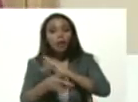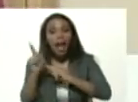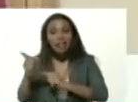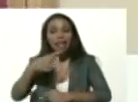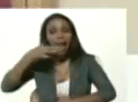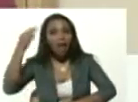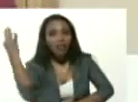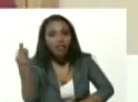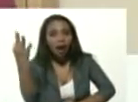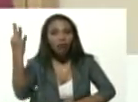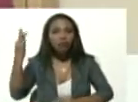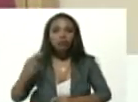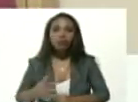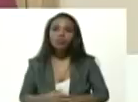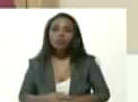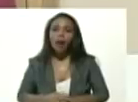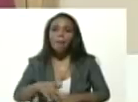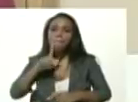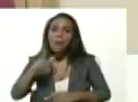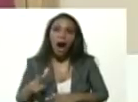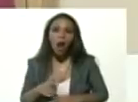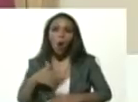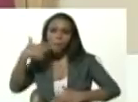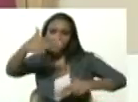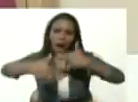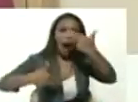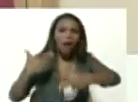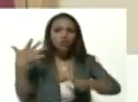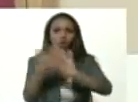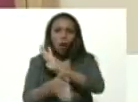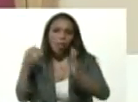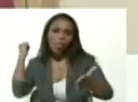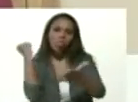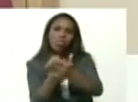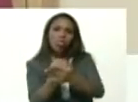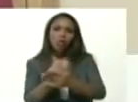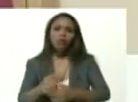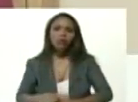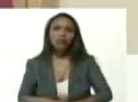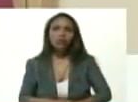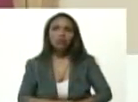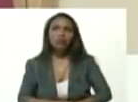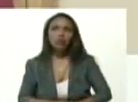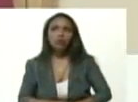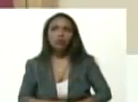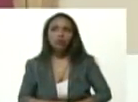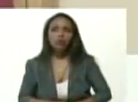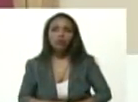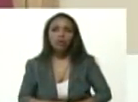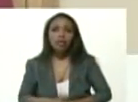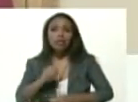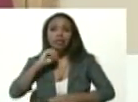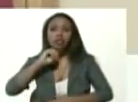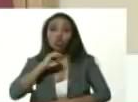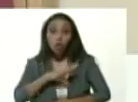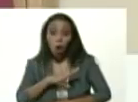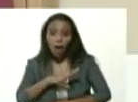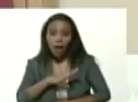verdad. Criminales, asesinos, genocidas. La historia los